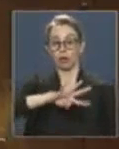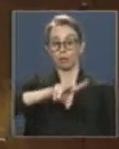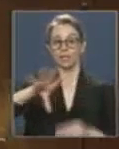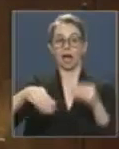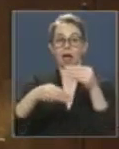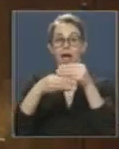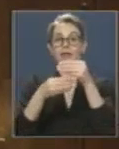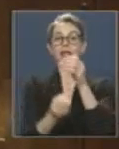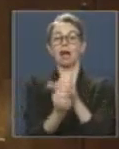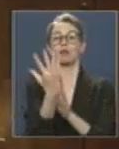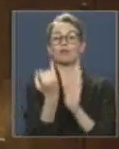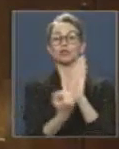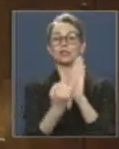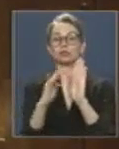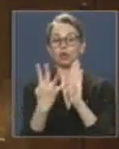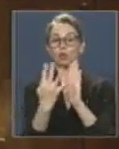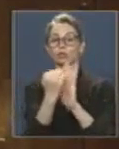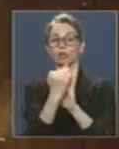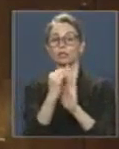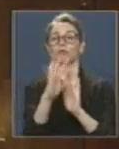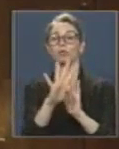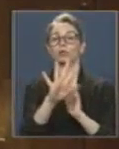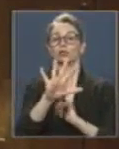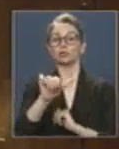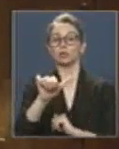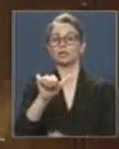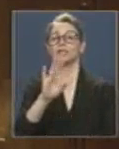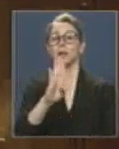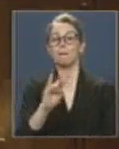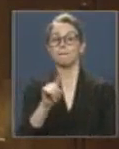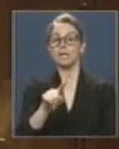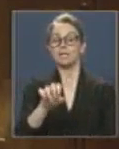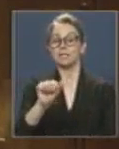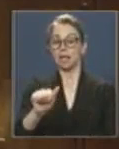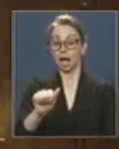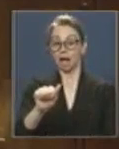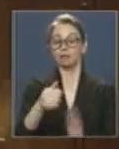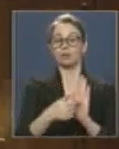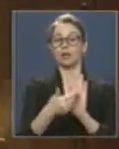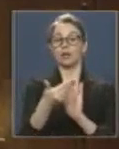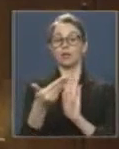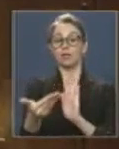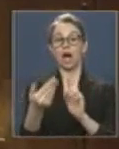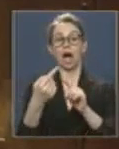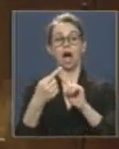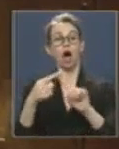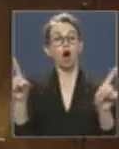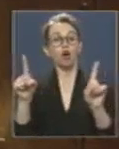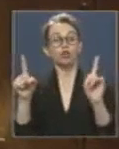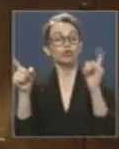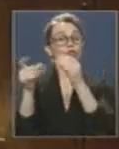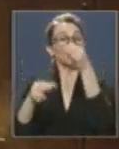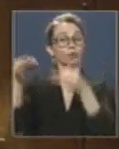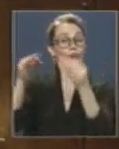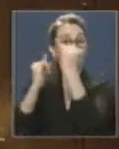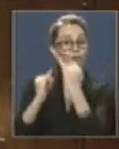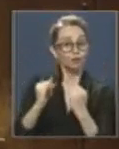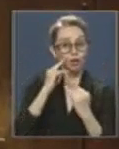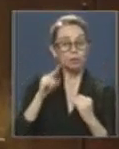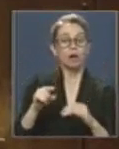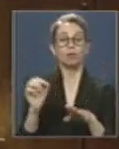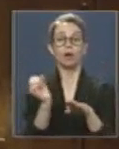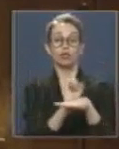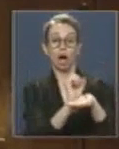un inciso cuarto nuevo al artículo 456 bis A, entregando un tratamiento diverso a aquellos casos de receptación de